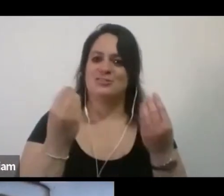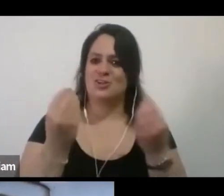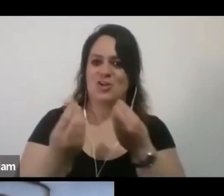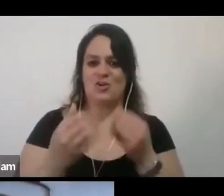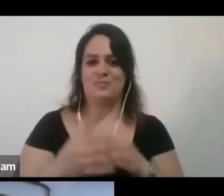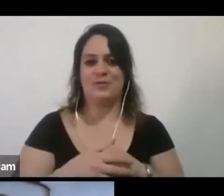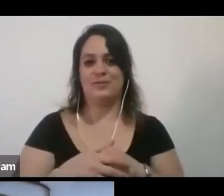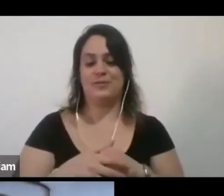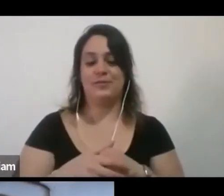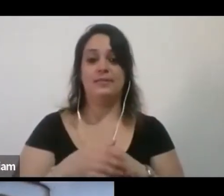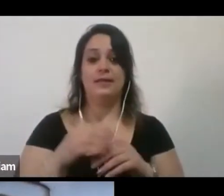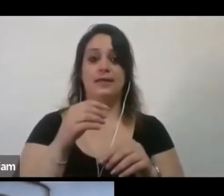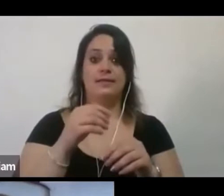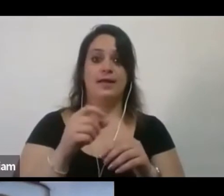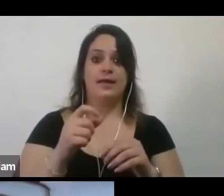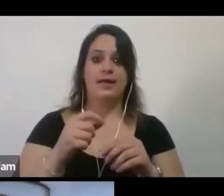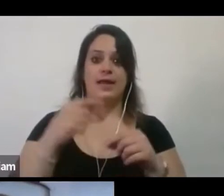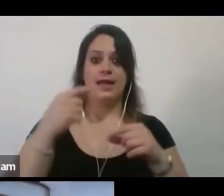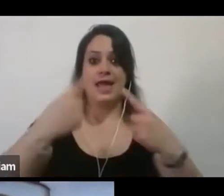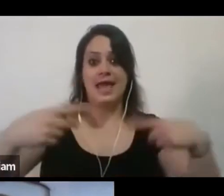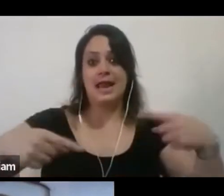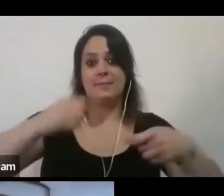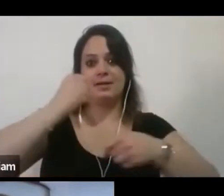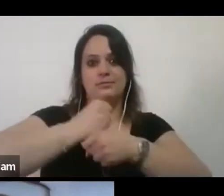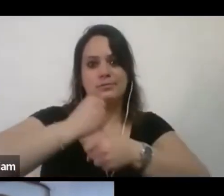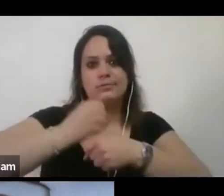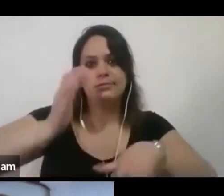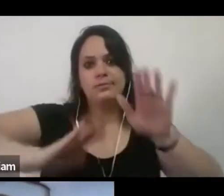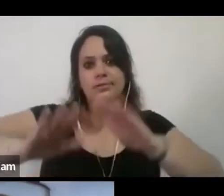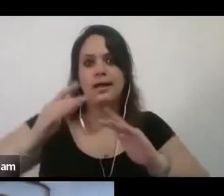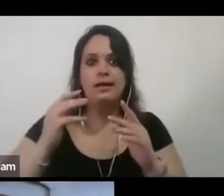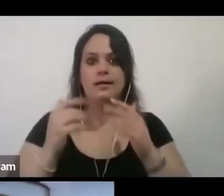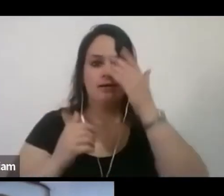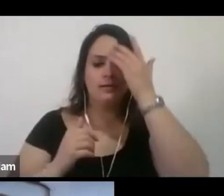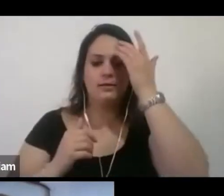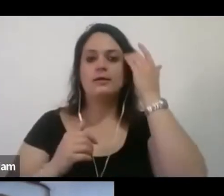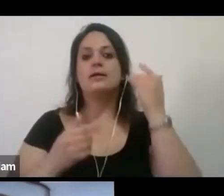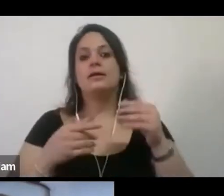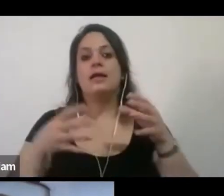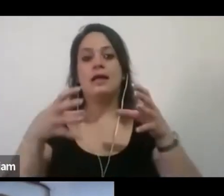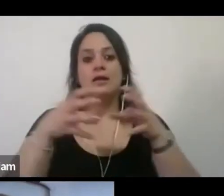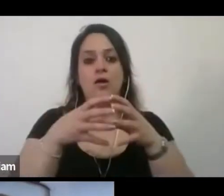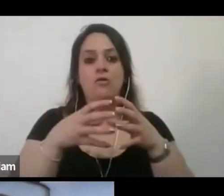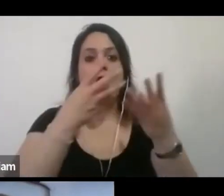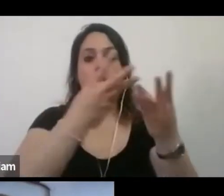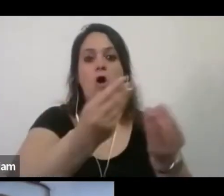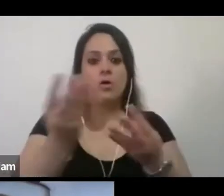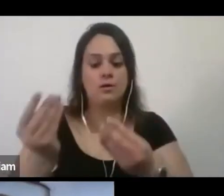construcción de herramientas en este trabajo que ustedes hacen colaborativo y comunitario?